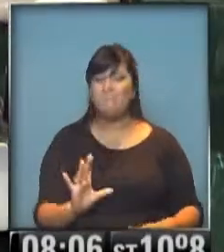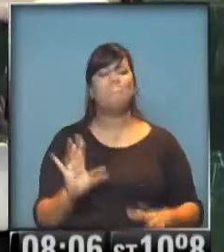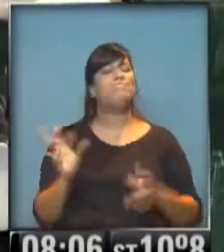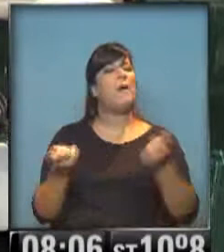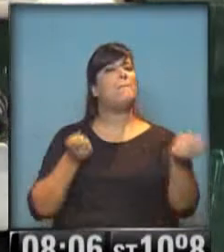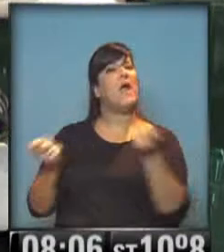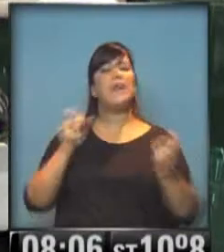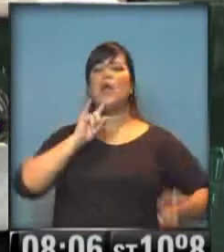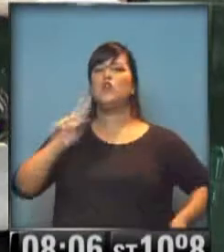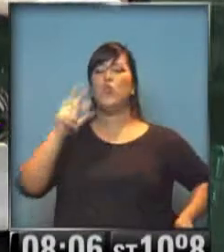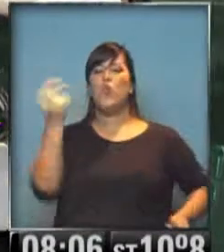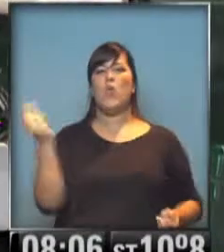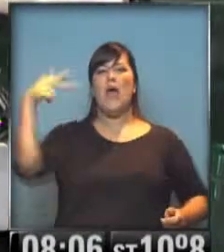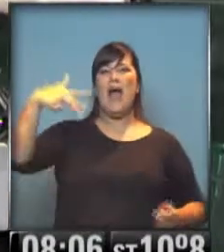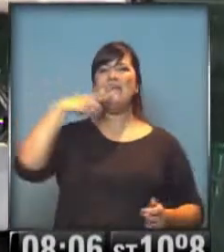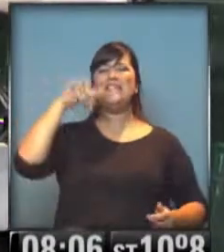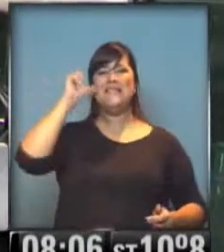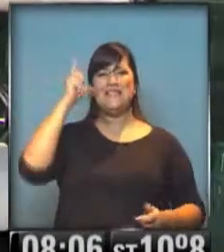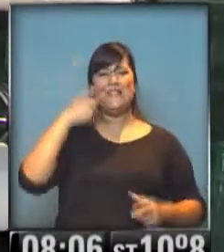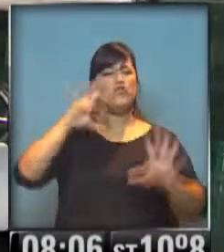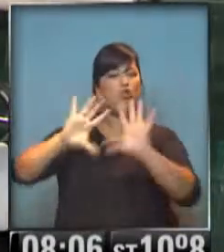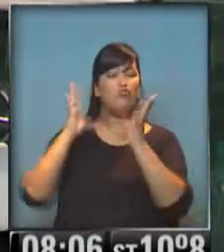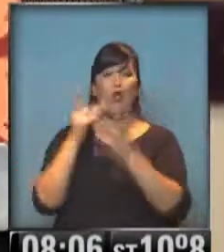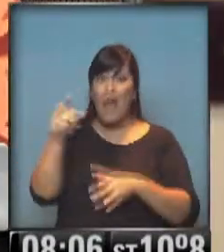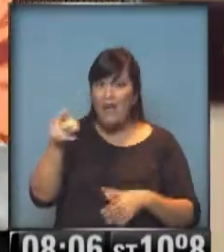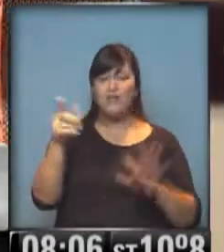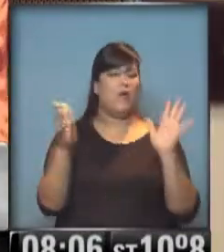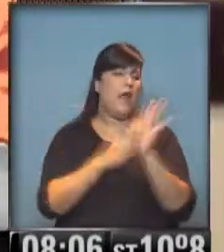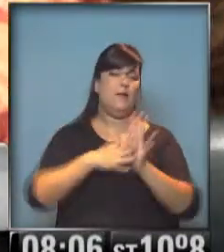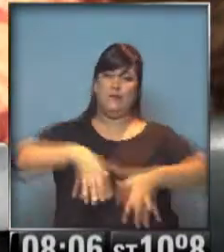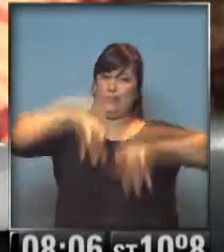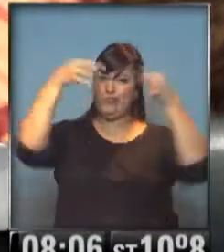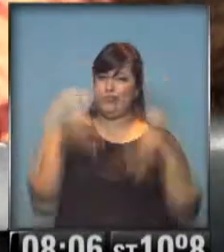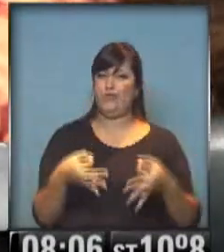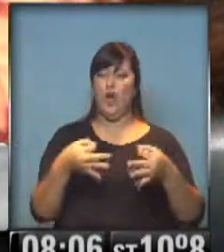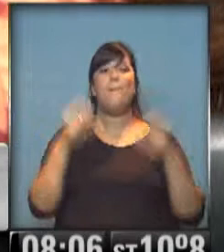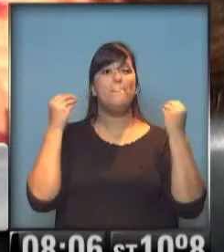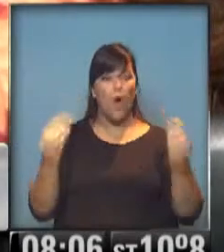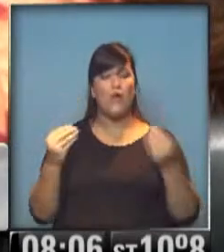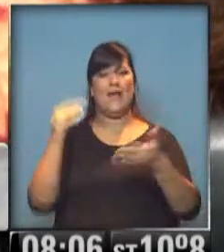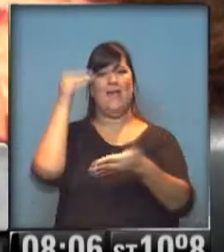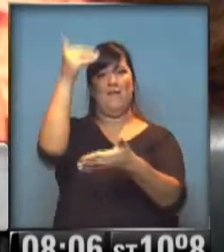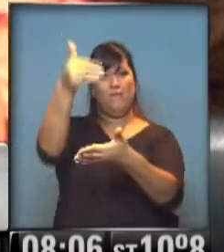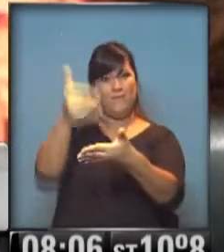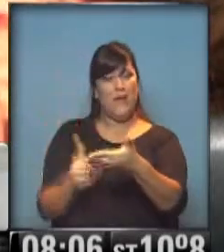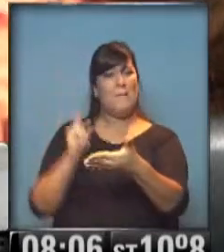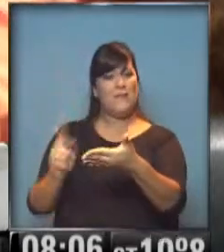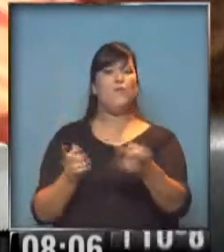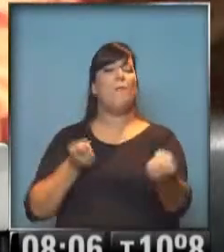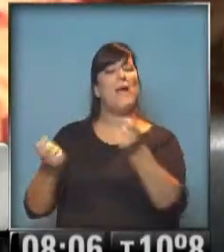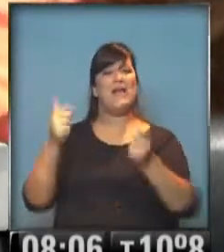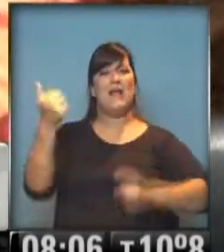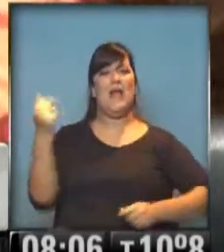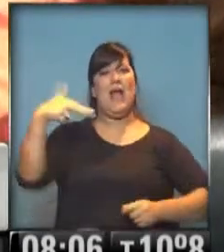lo cual es una garantía eso porque primero porque los padrones los maneja anses